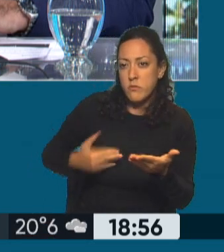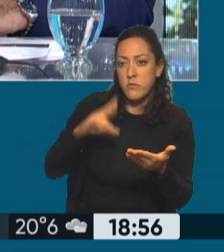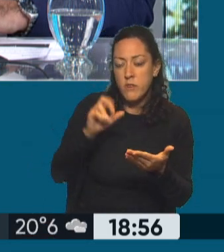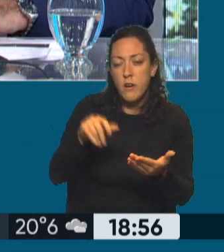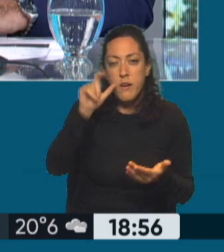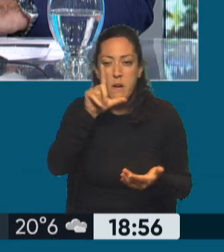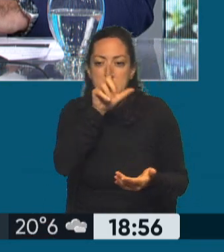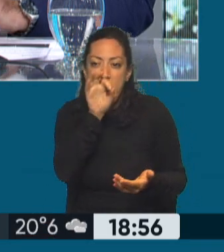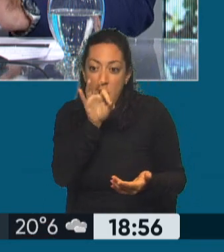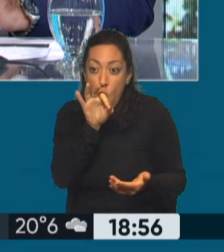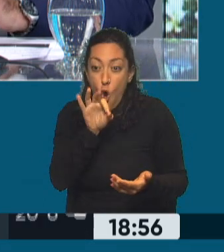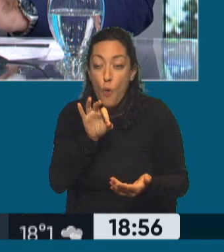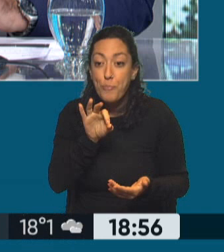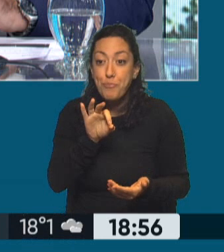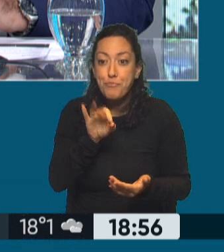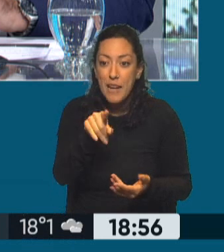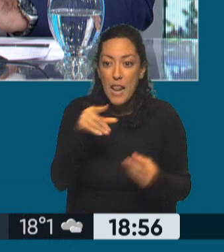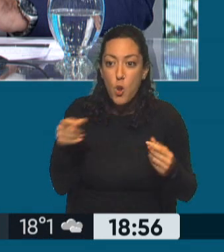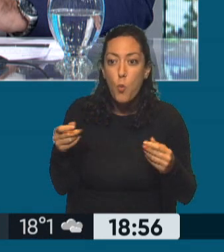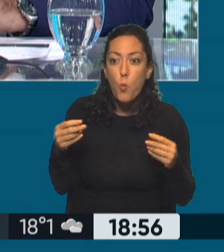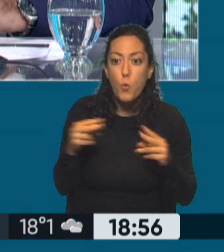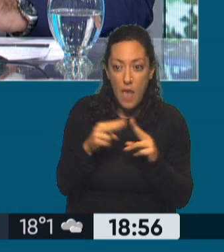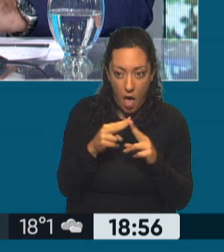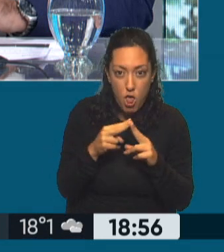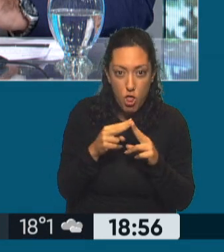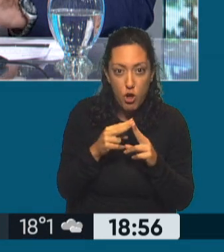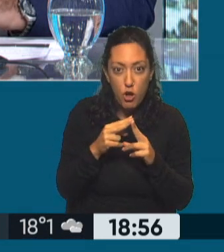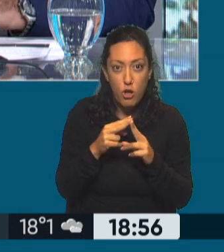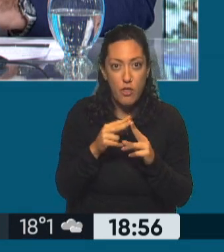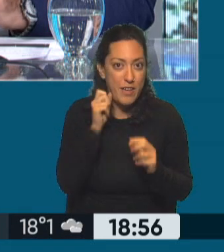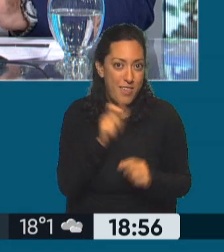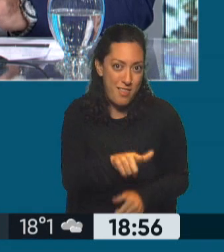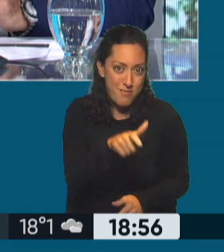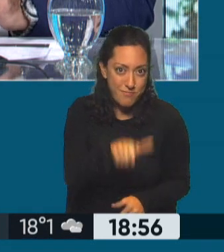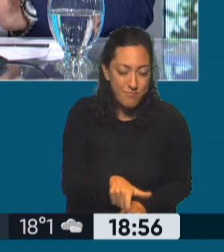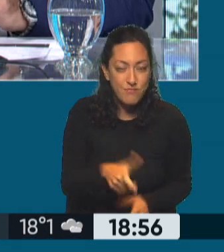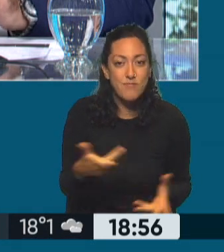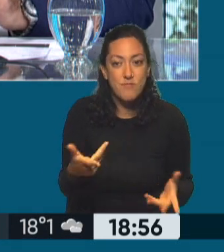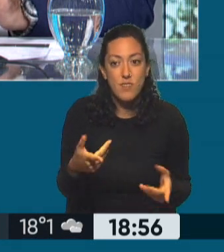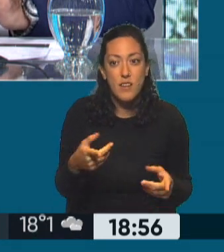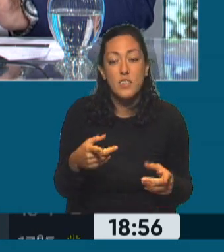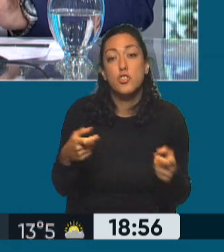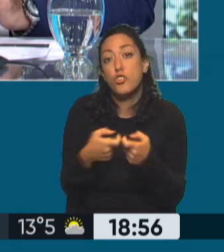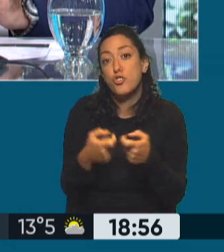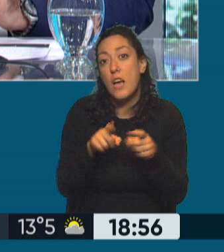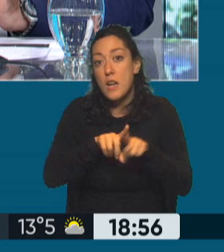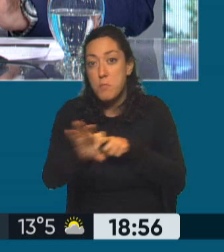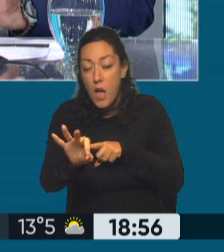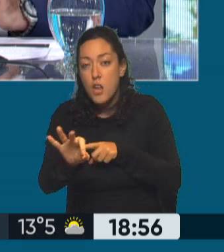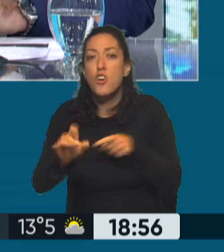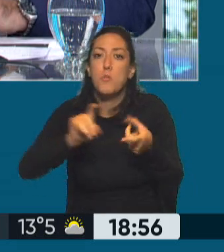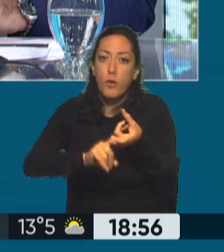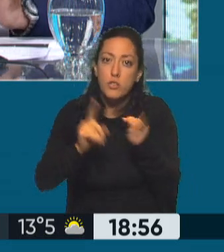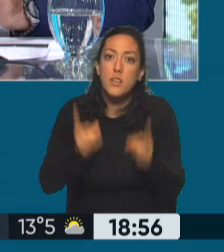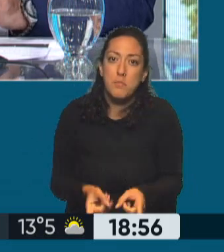Romero Acuña, era el cuñado de Gil Lavedra, hermano de la socia y esposa en ese